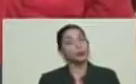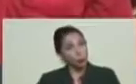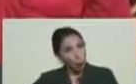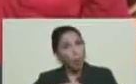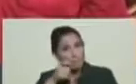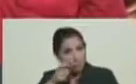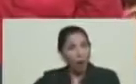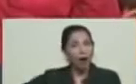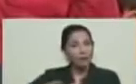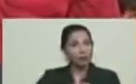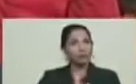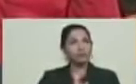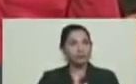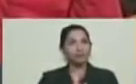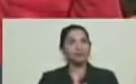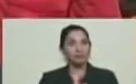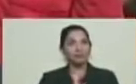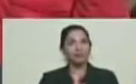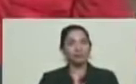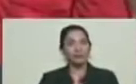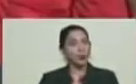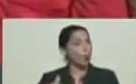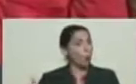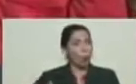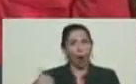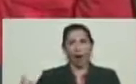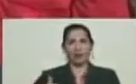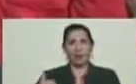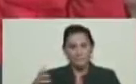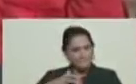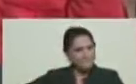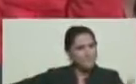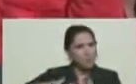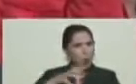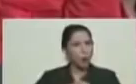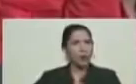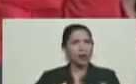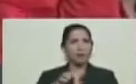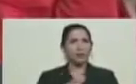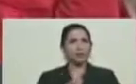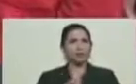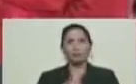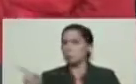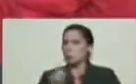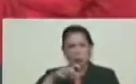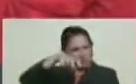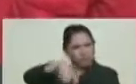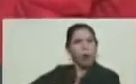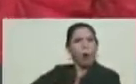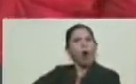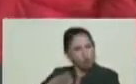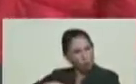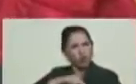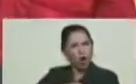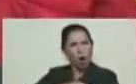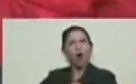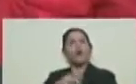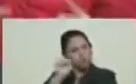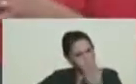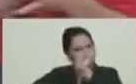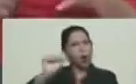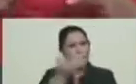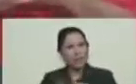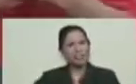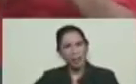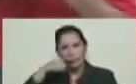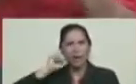pueblo que ante cualquier amenaza no se va a cobardar y va a salir a la calle a defender a su